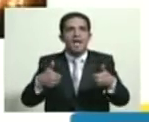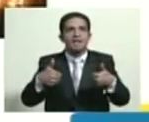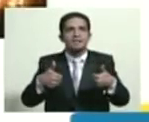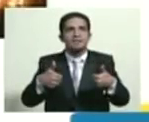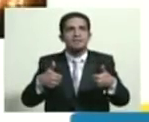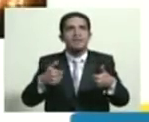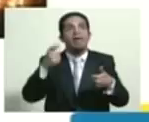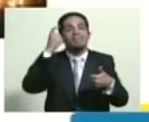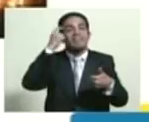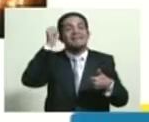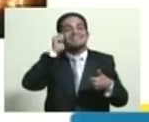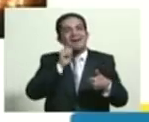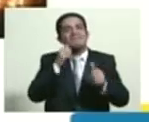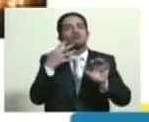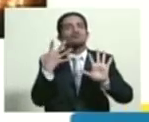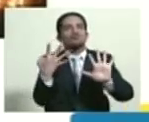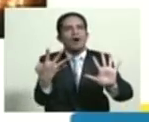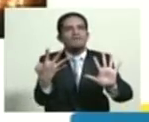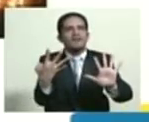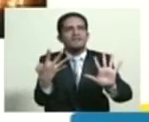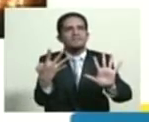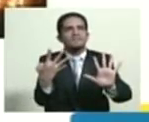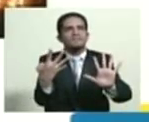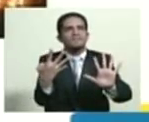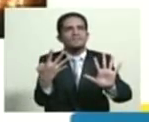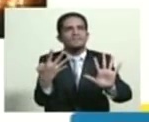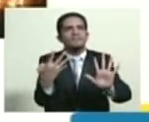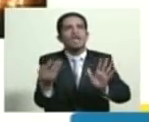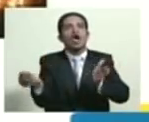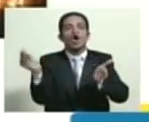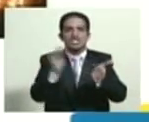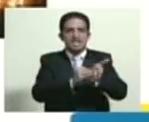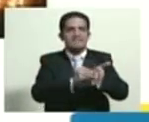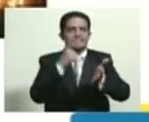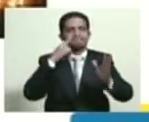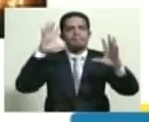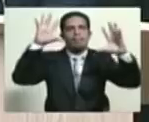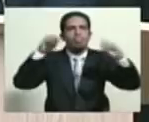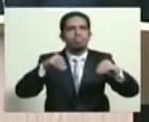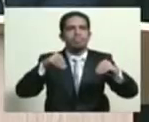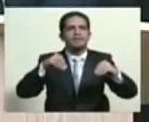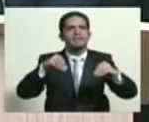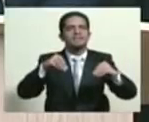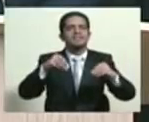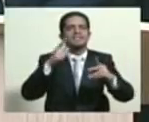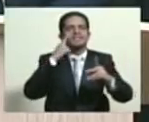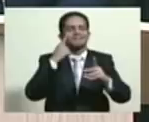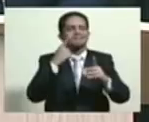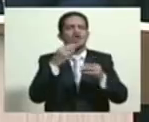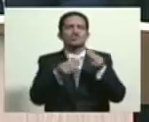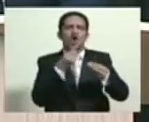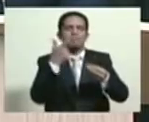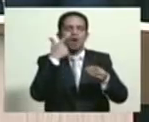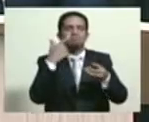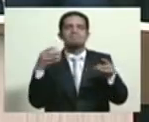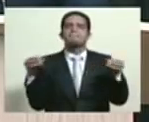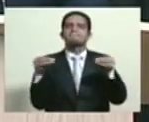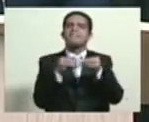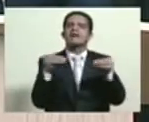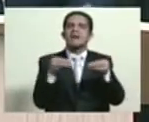el día sábado 9 lanzan un ataque electromagnético. Y lo digo así, con pelos y señales,